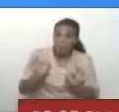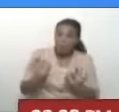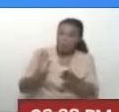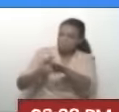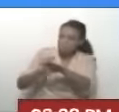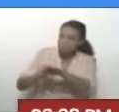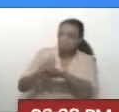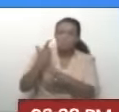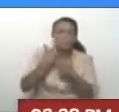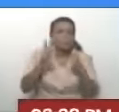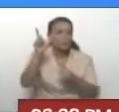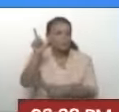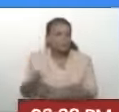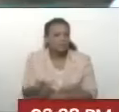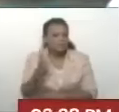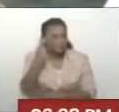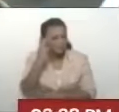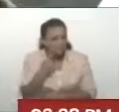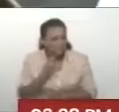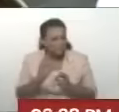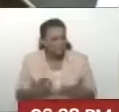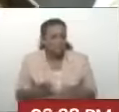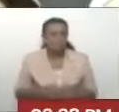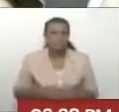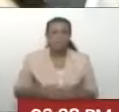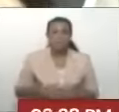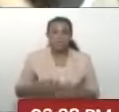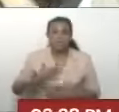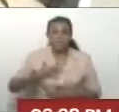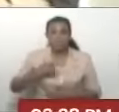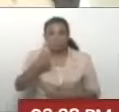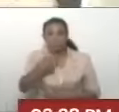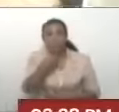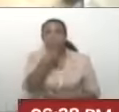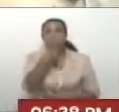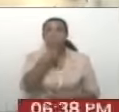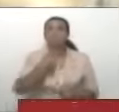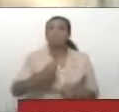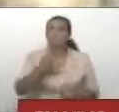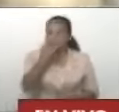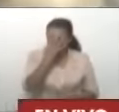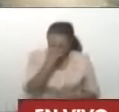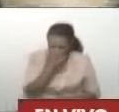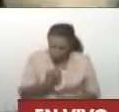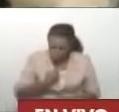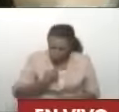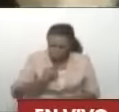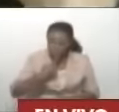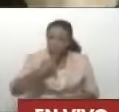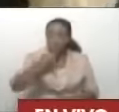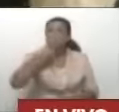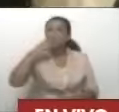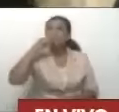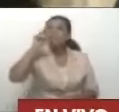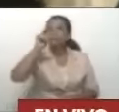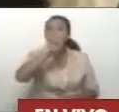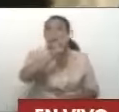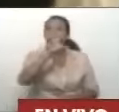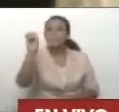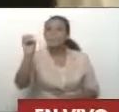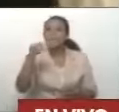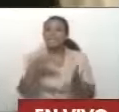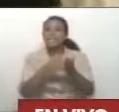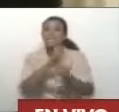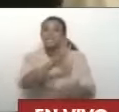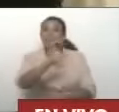Bolívar, Bolívar, Bolívar. Y podré alzar la vista 2030 en adelante y decir 2050, voy